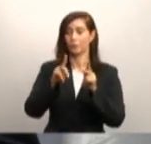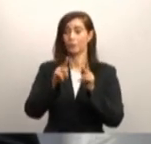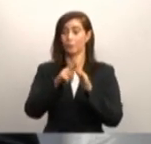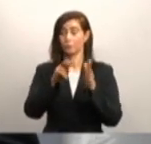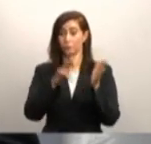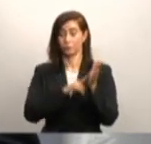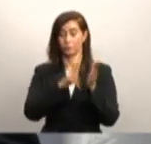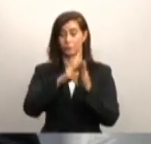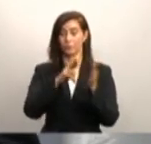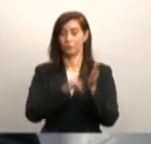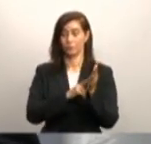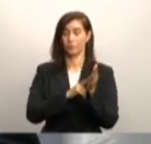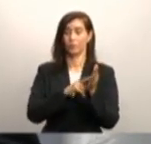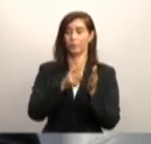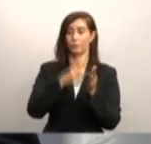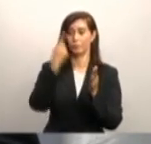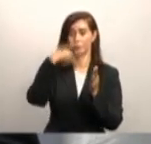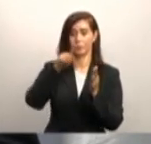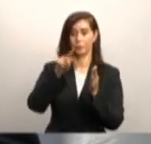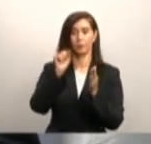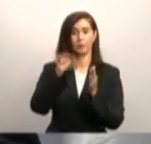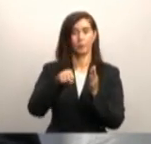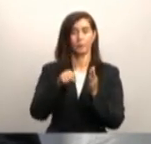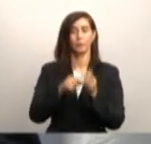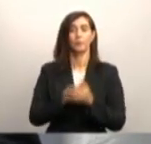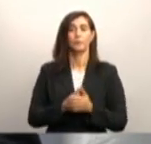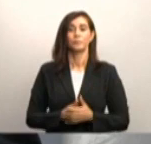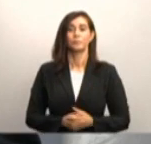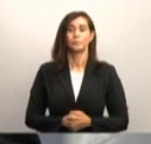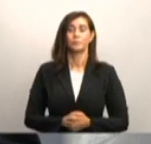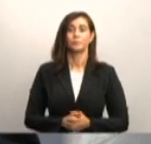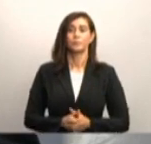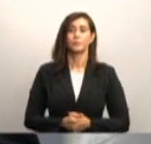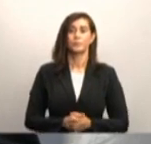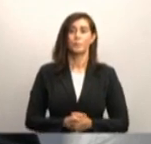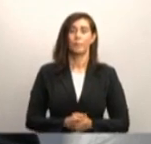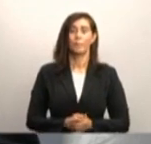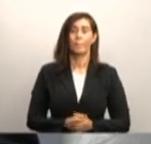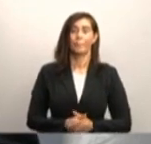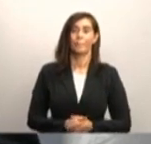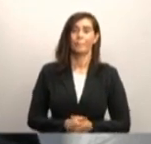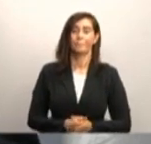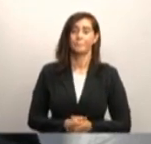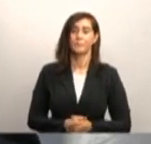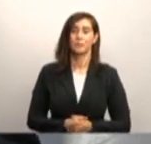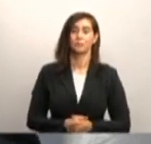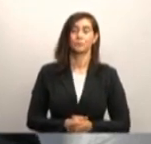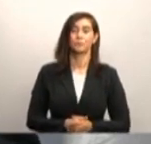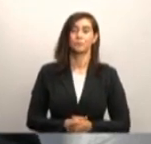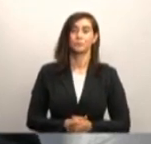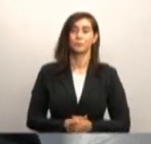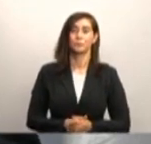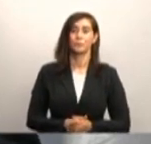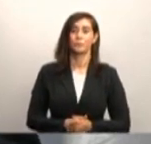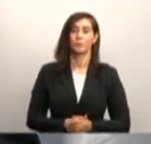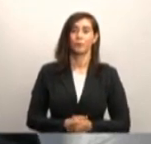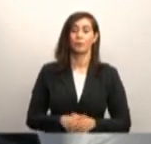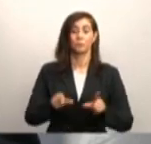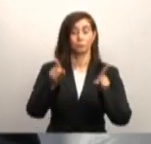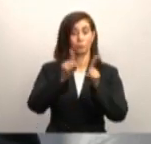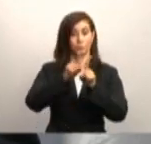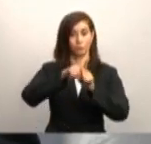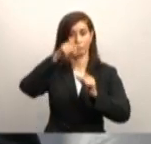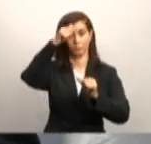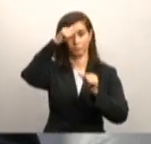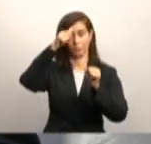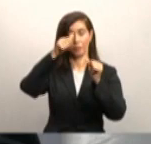recomendaciones y tratamientos adecuados. Recuerdo que también allí se trató uno de los problemas graves que siempre ha tenido